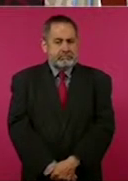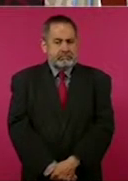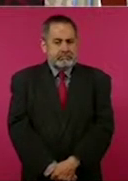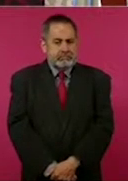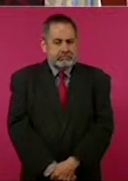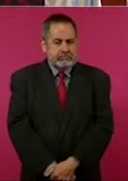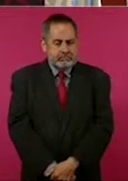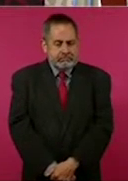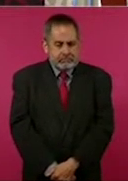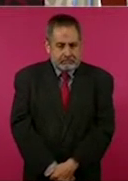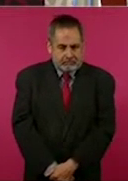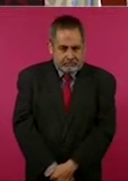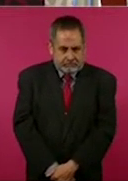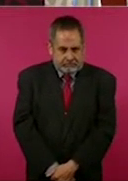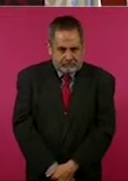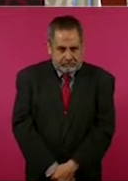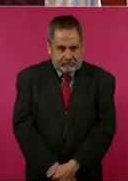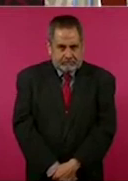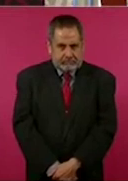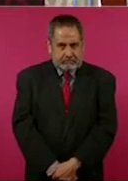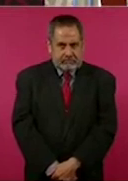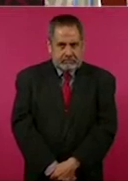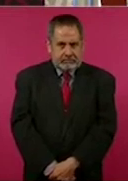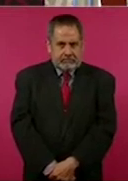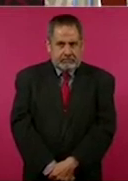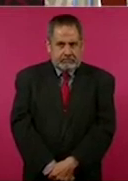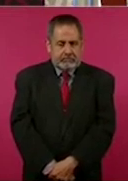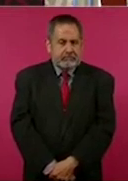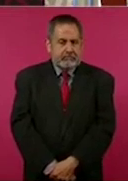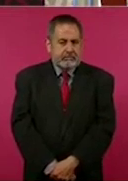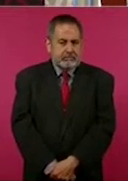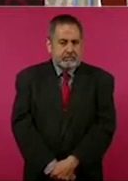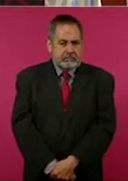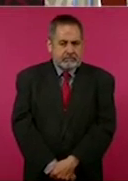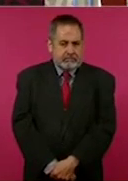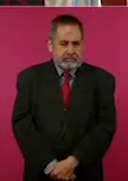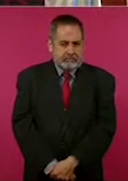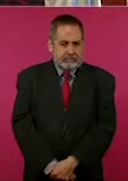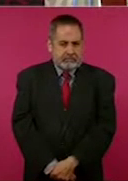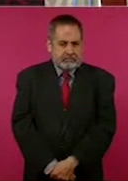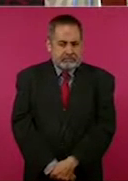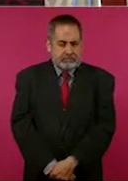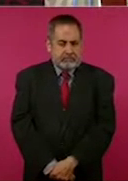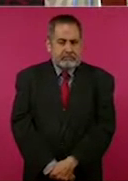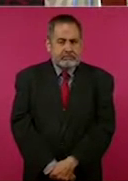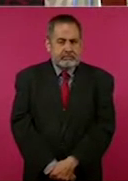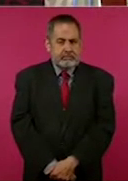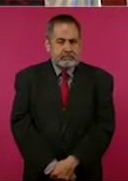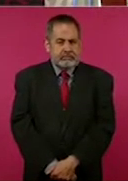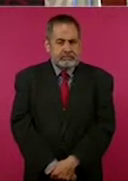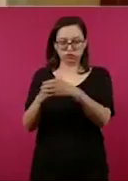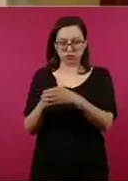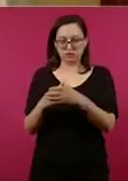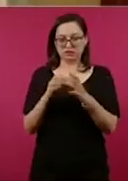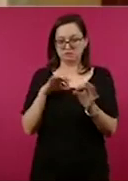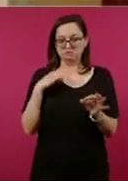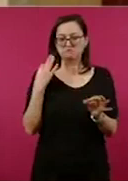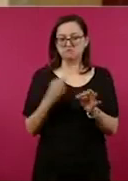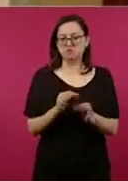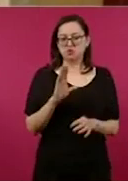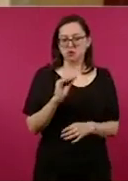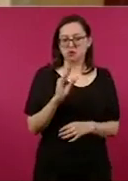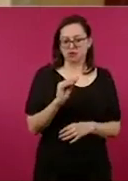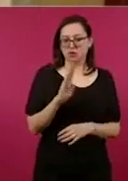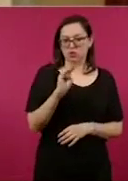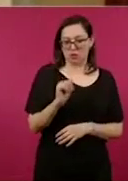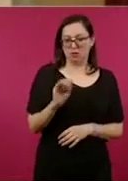director general del IMS soe Robledo Aburto detalló que la dispersión de más de 5000 millones de pesos a los responsables de los comités de salud